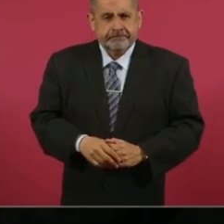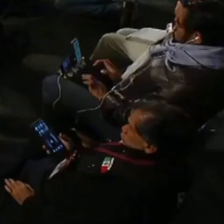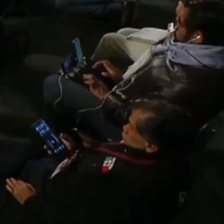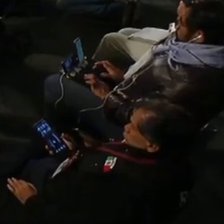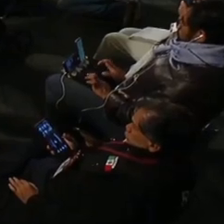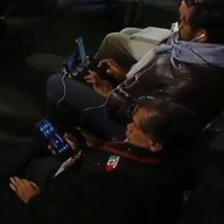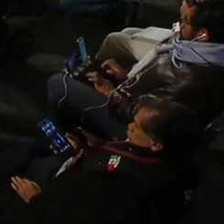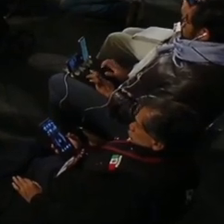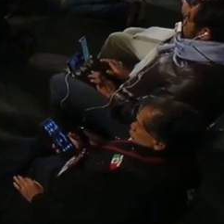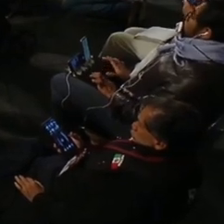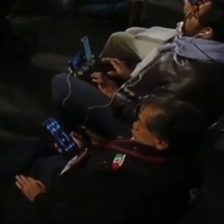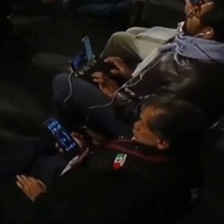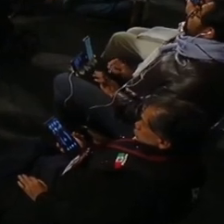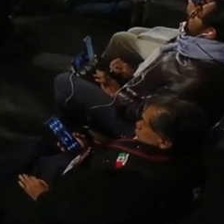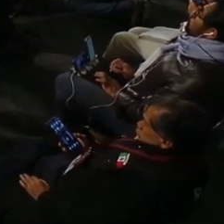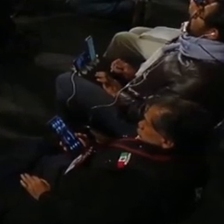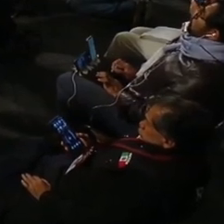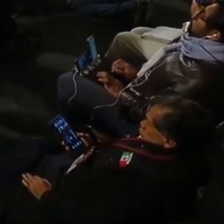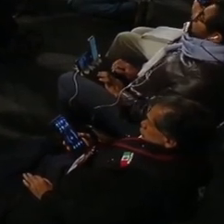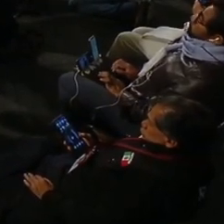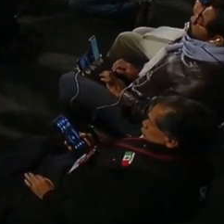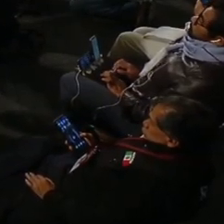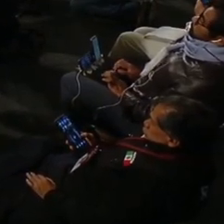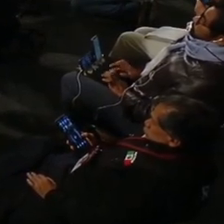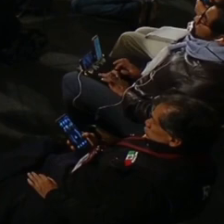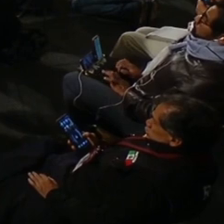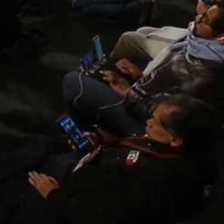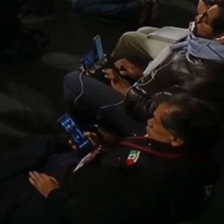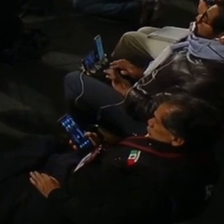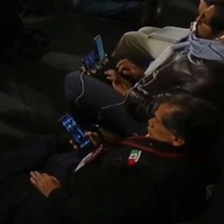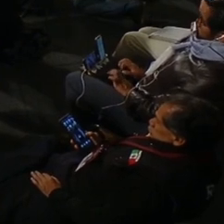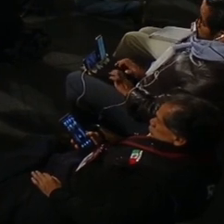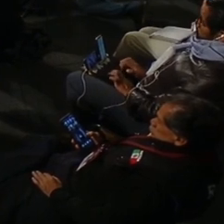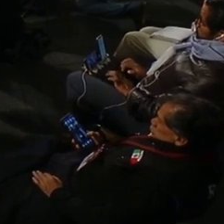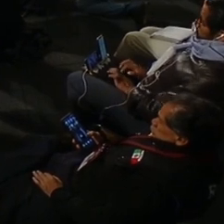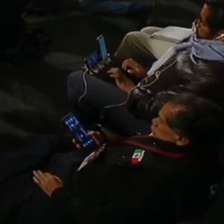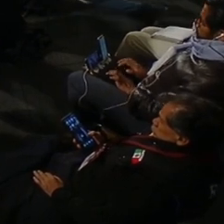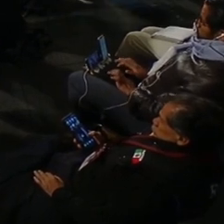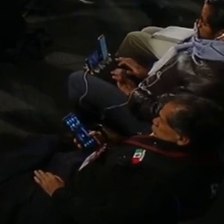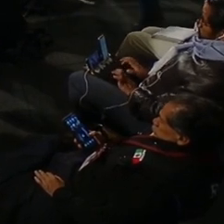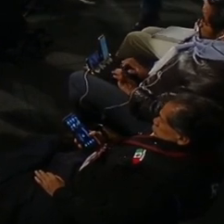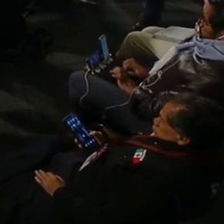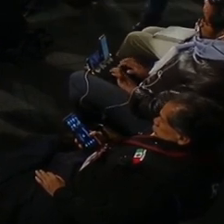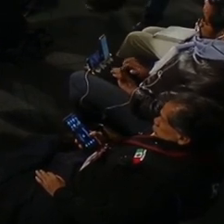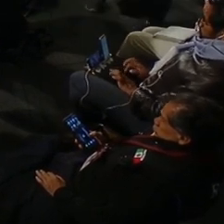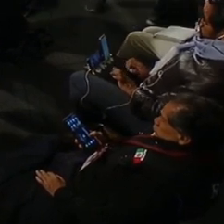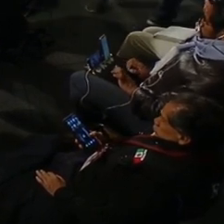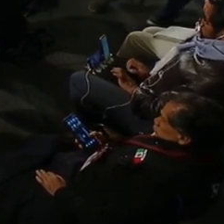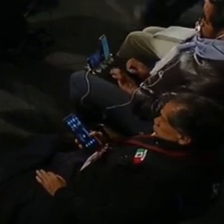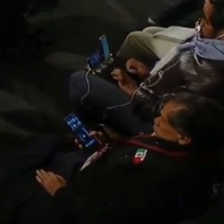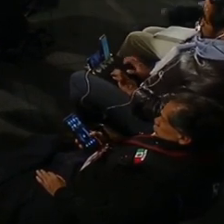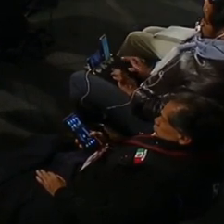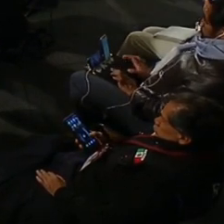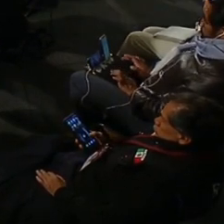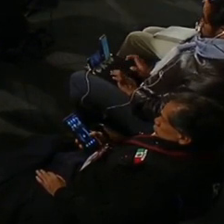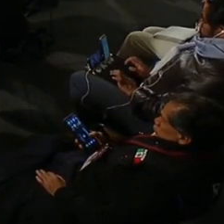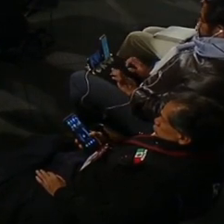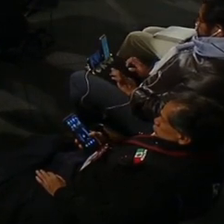tratarse de reformas que se van a aplicar en esta legislatura y en la nueva.